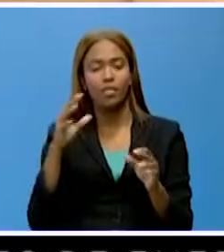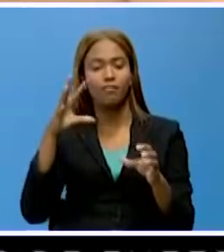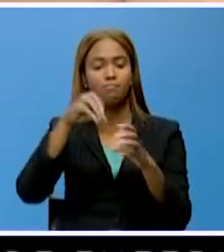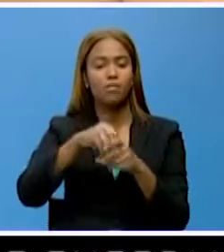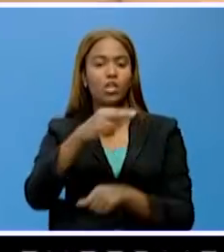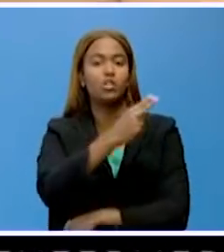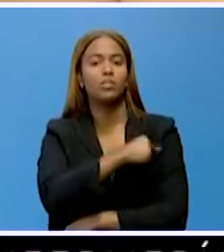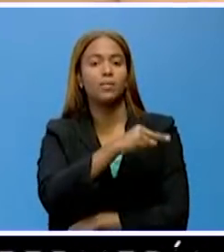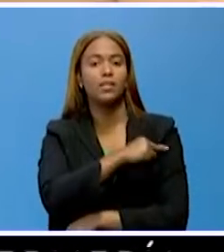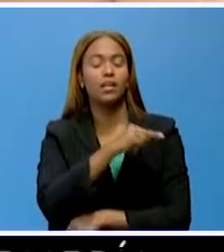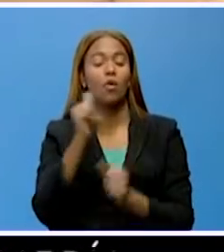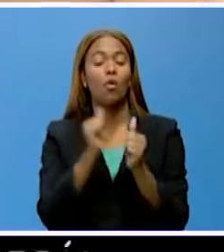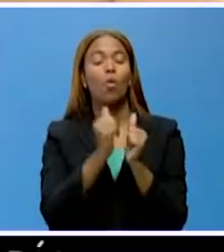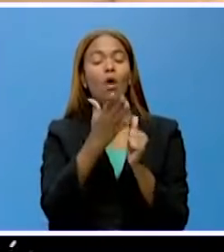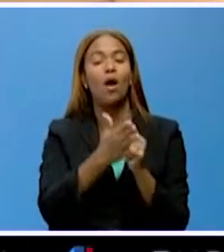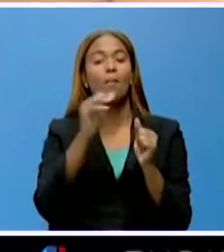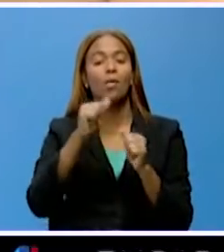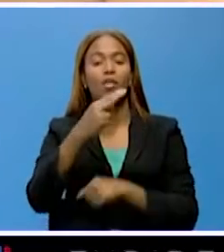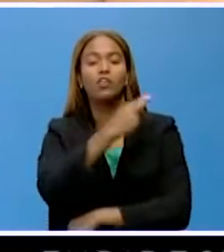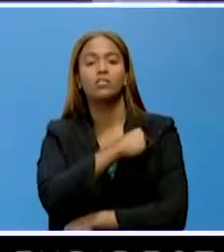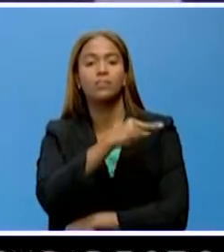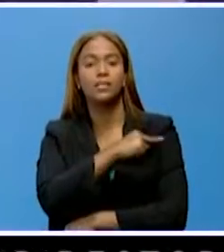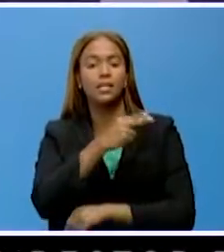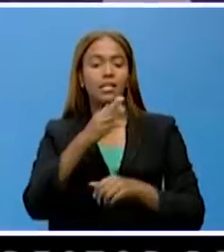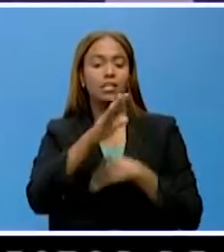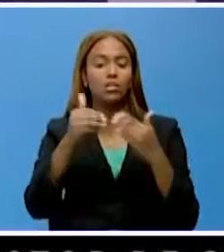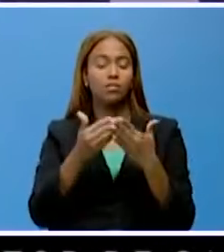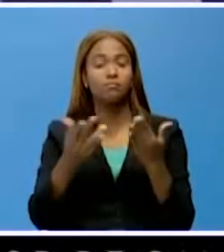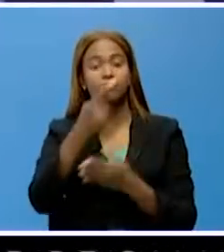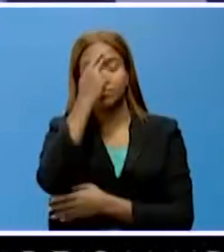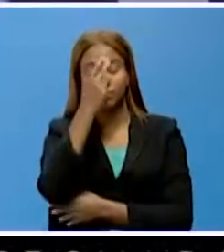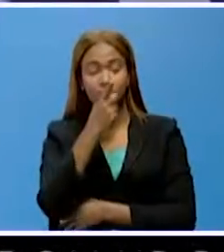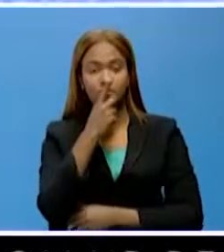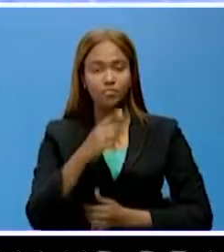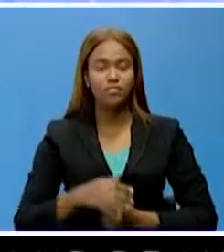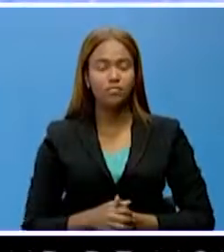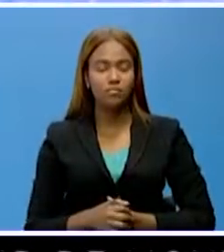los hospitales y a su vez a las clínicas de todo el país.